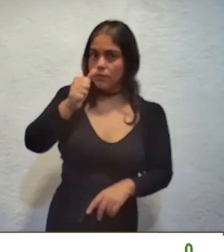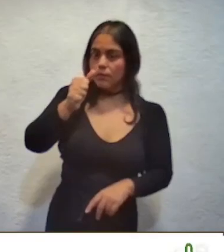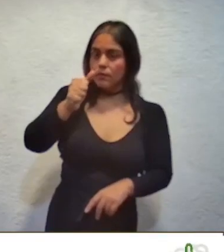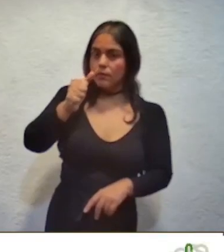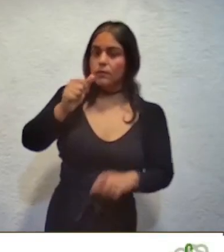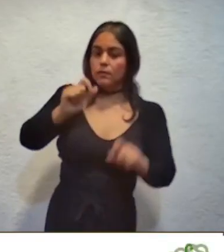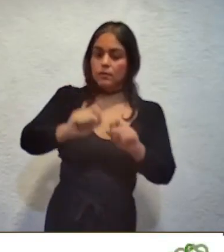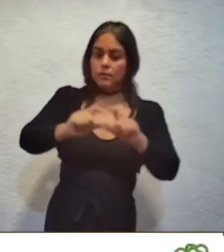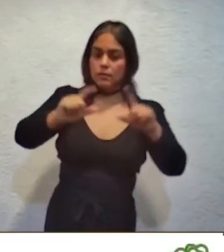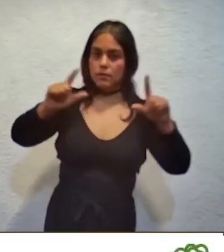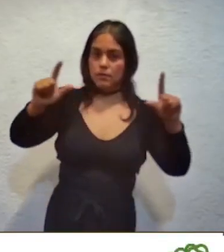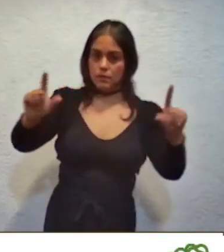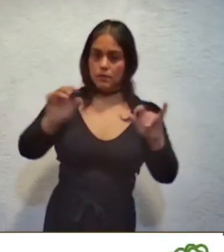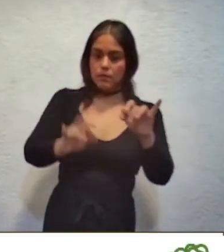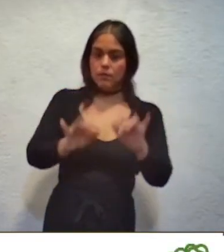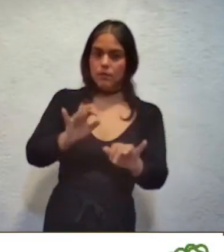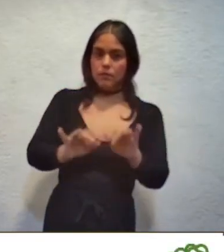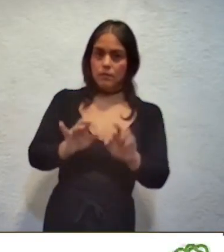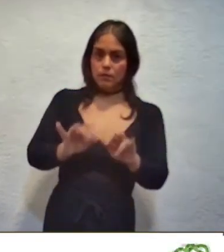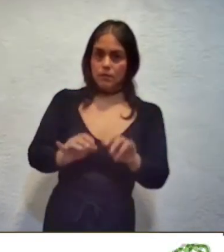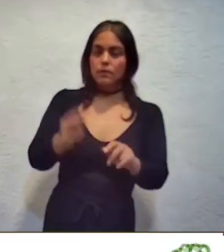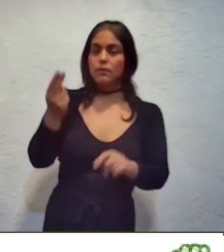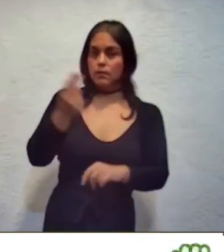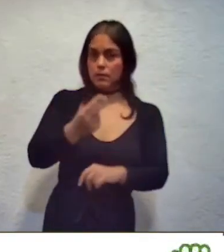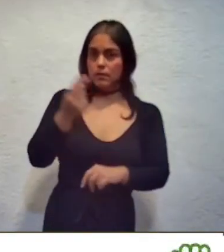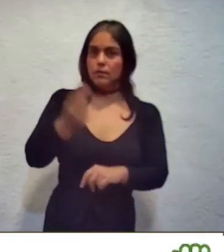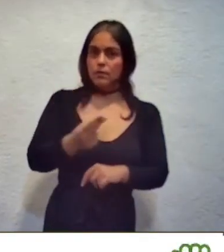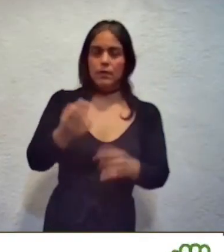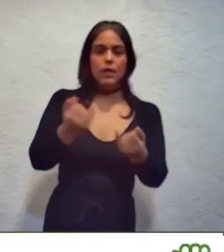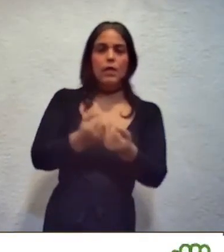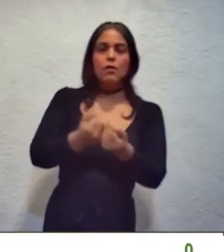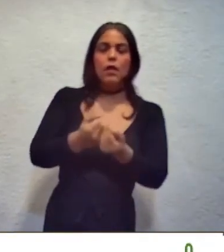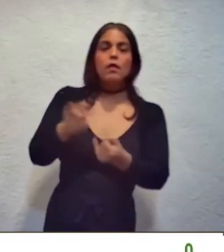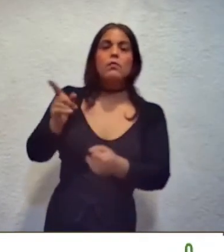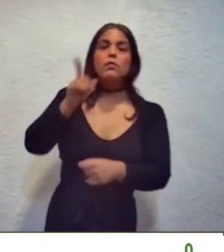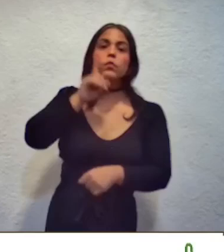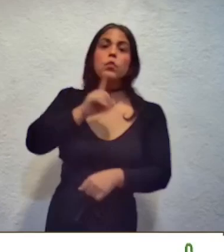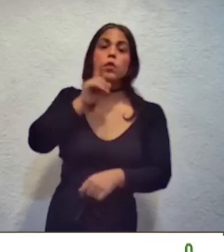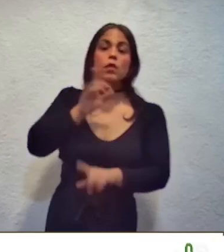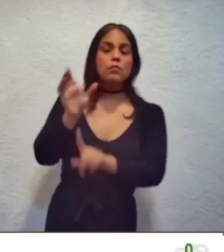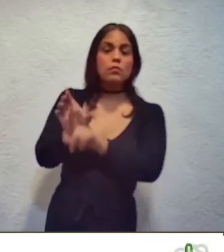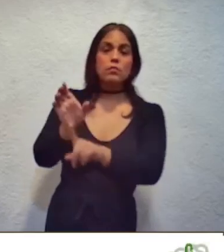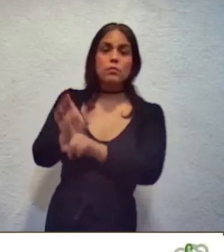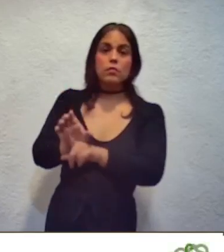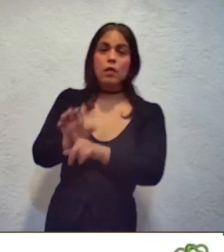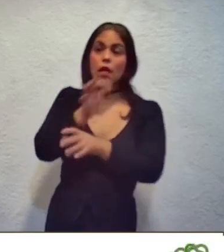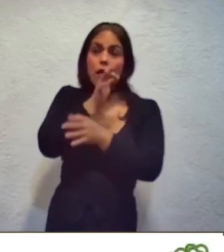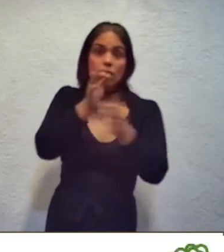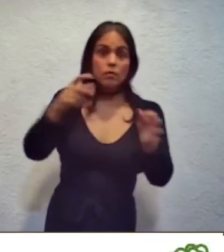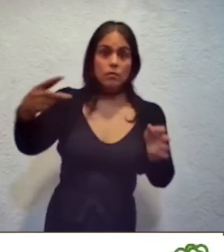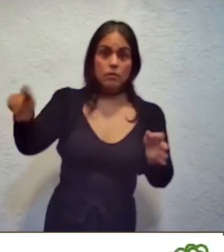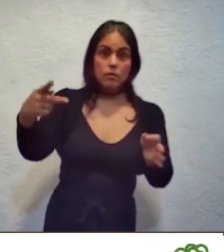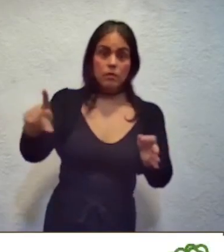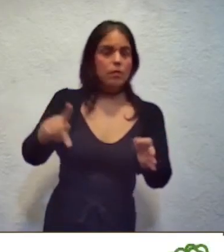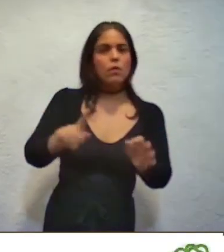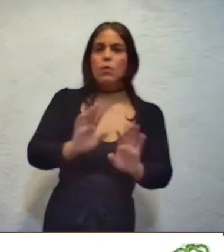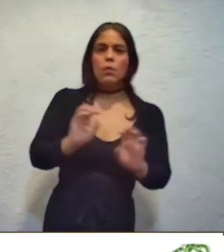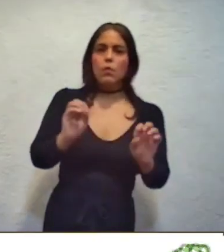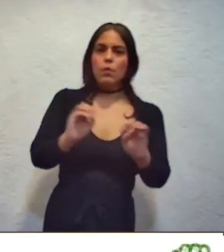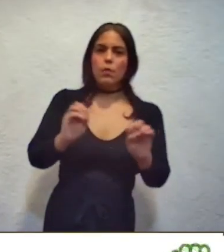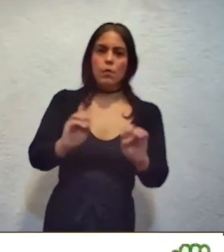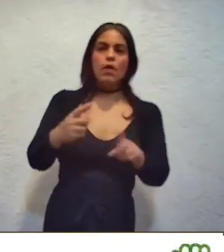pública debe ser testada en la parte concerniente a los datos personales y confidenciales de seguridad de la denunciante.